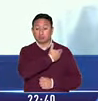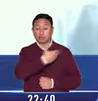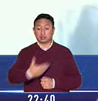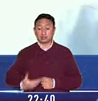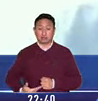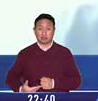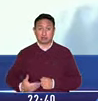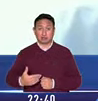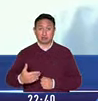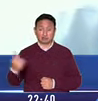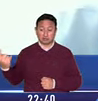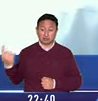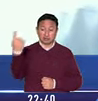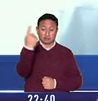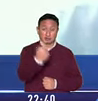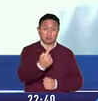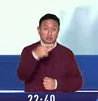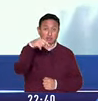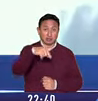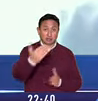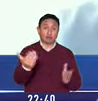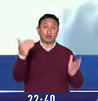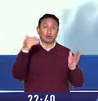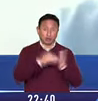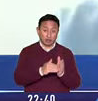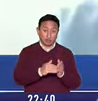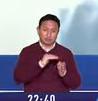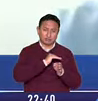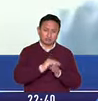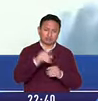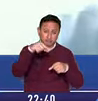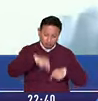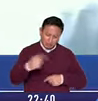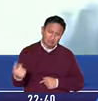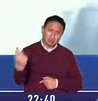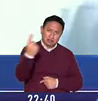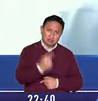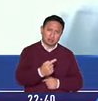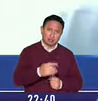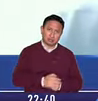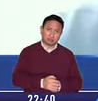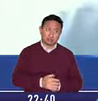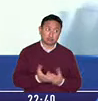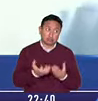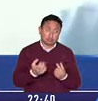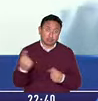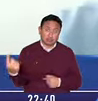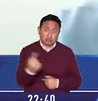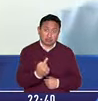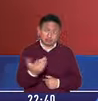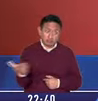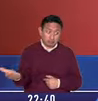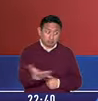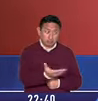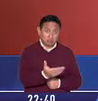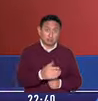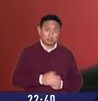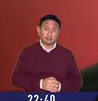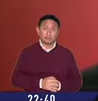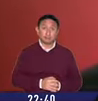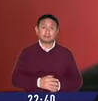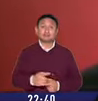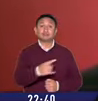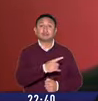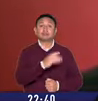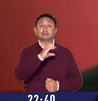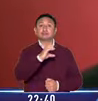para que venga nuevamente e insistir a que venga. Y si desea venir al pleno, que venga al pleno. Juan Fernando Flores, de